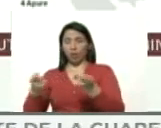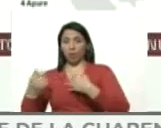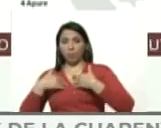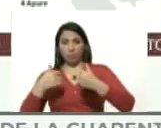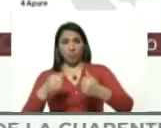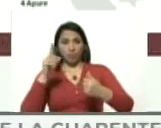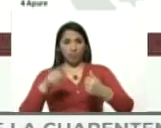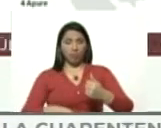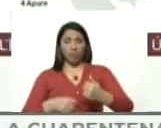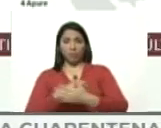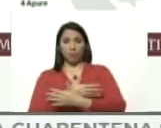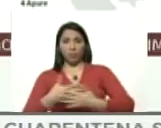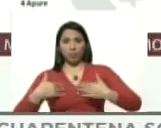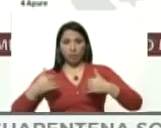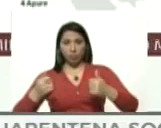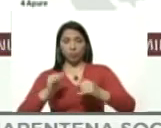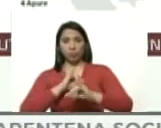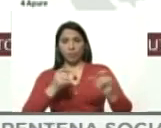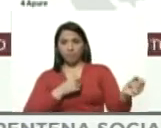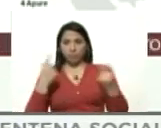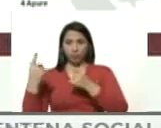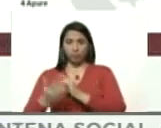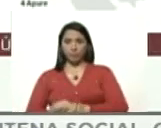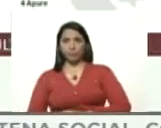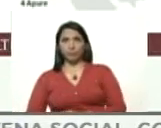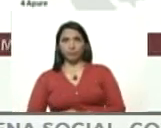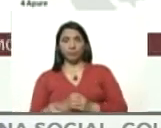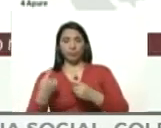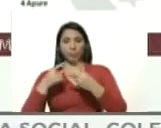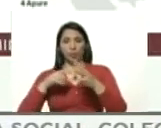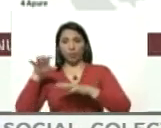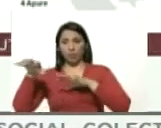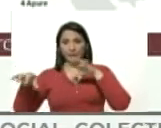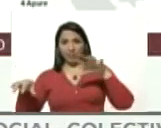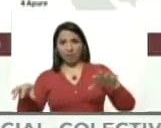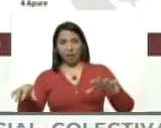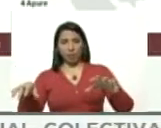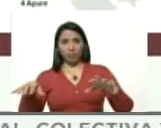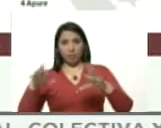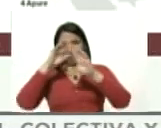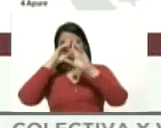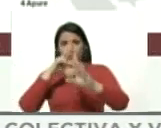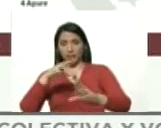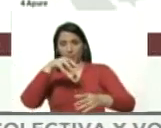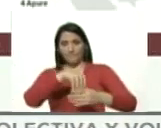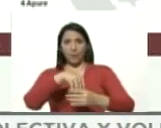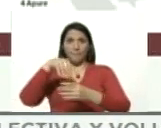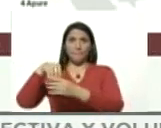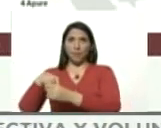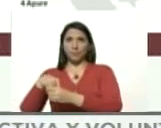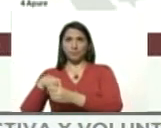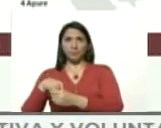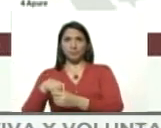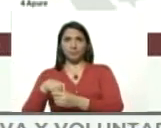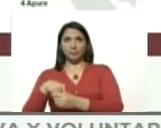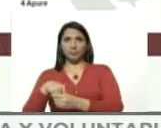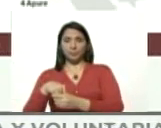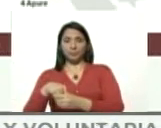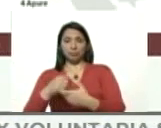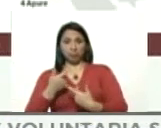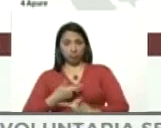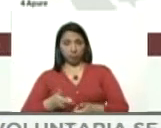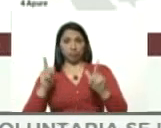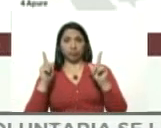y epidemiológico, fueron trasladados a otros estados a cumplir ese cordón sanitario que